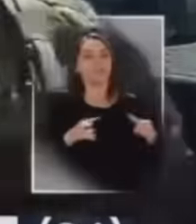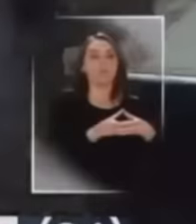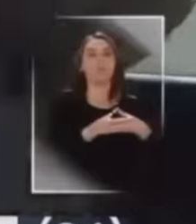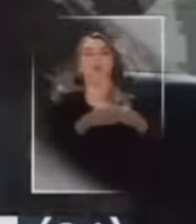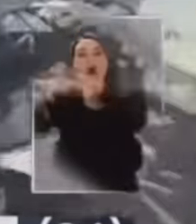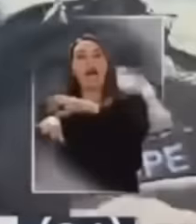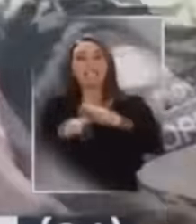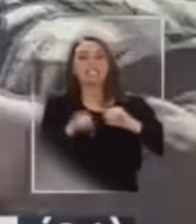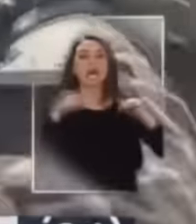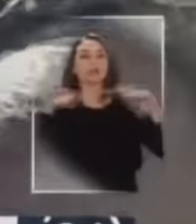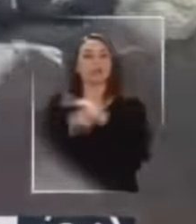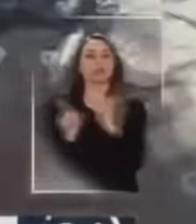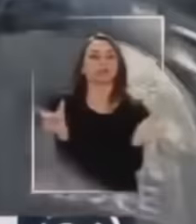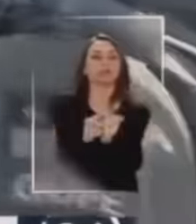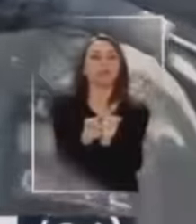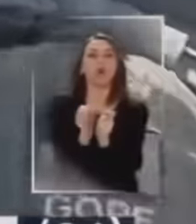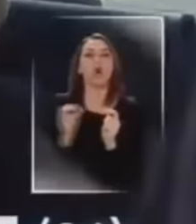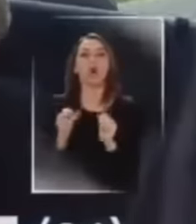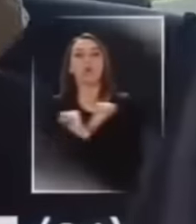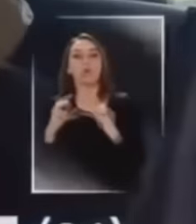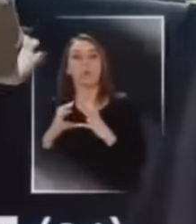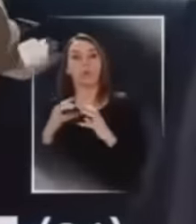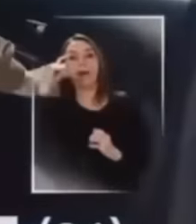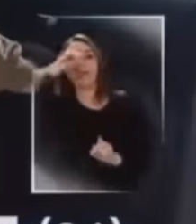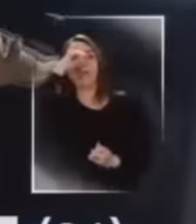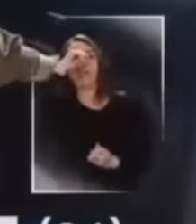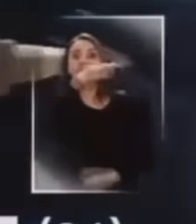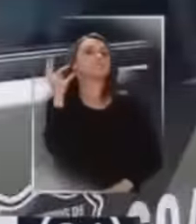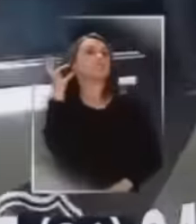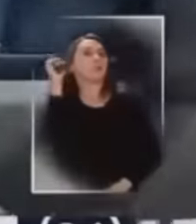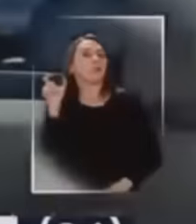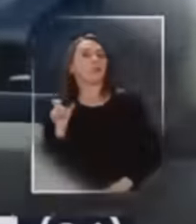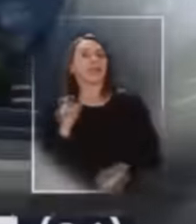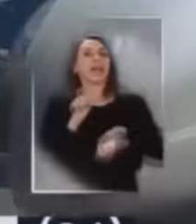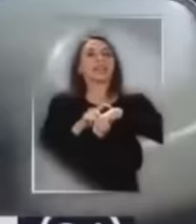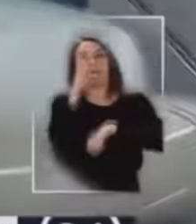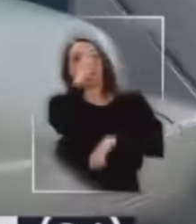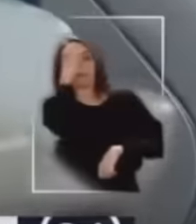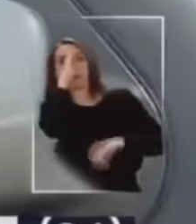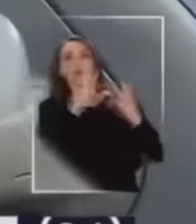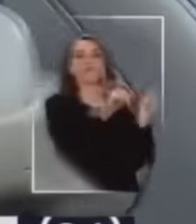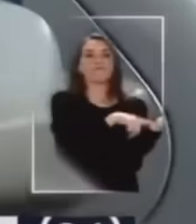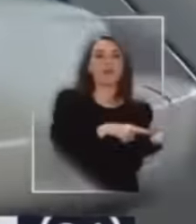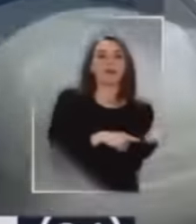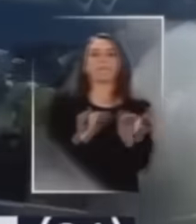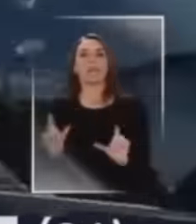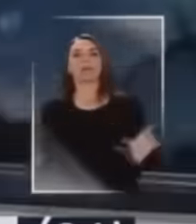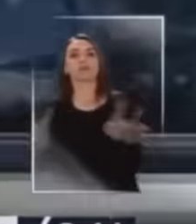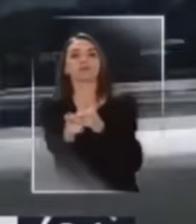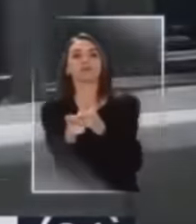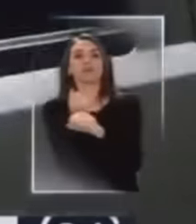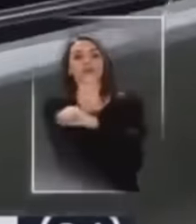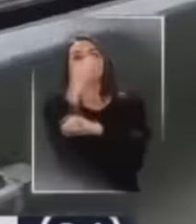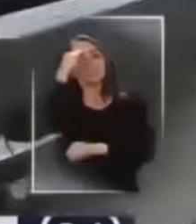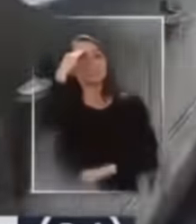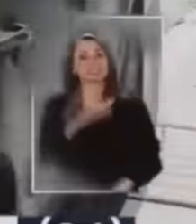rescate, en una intervención o con una bomba. Tarea compleja para esta mujer que divide su tiempo entre la familia y los operativos.